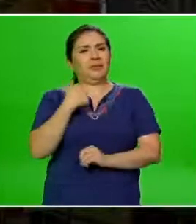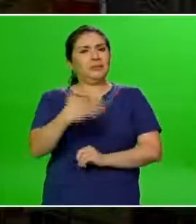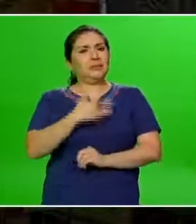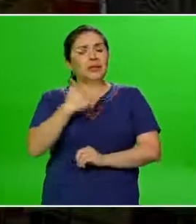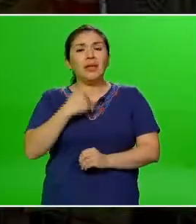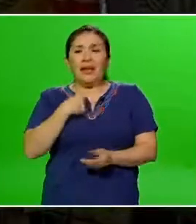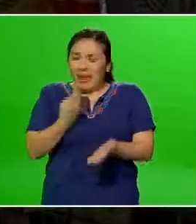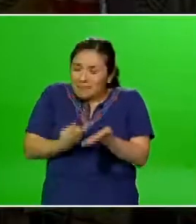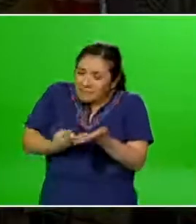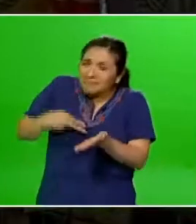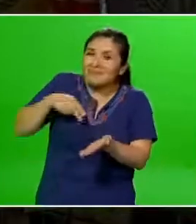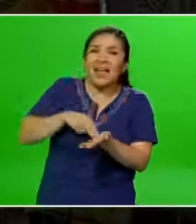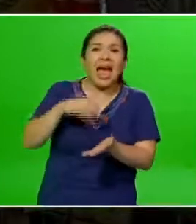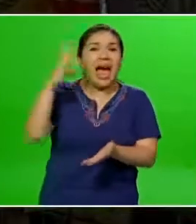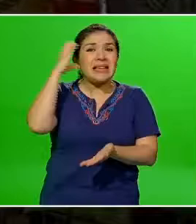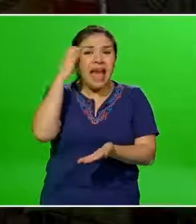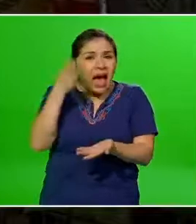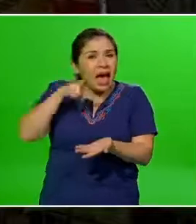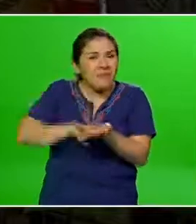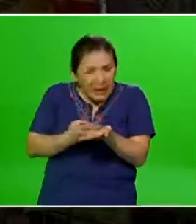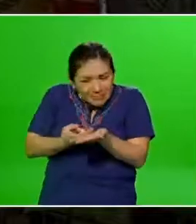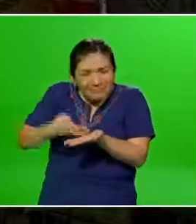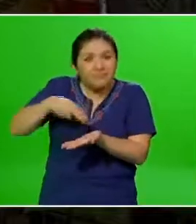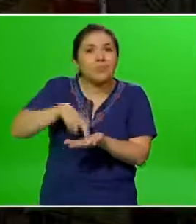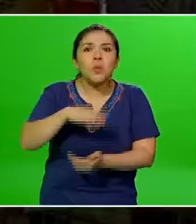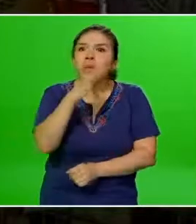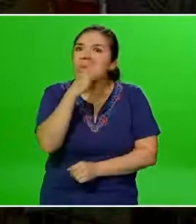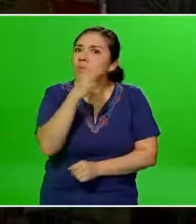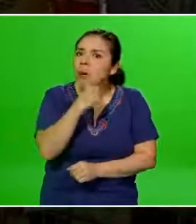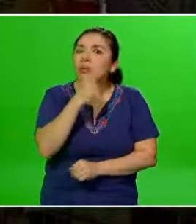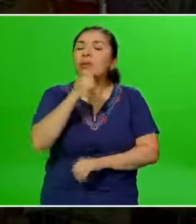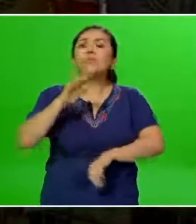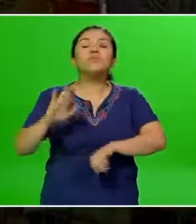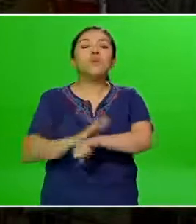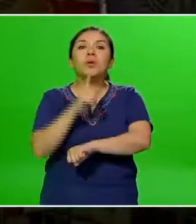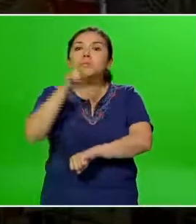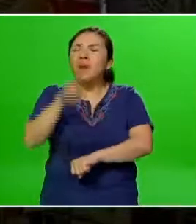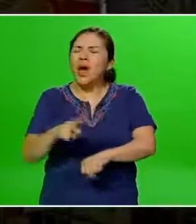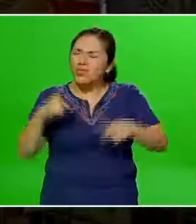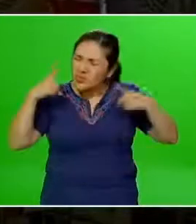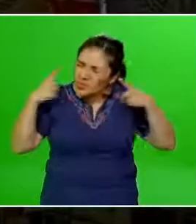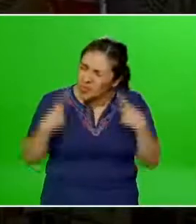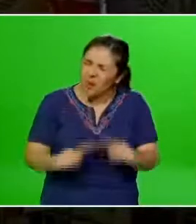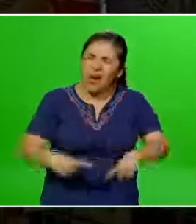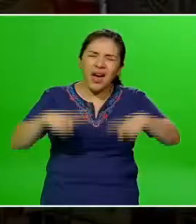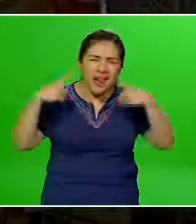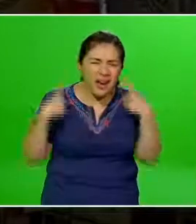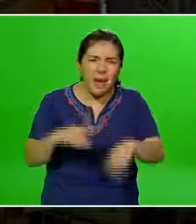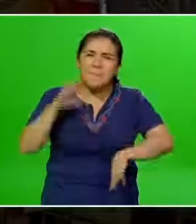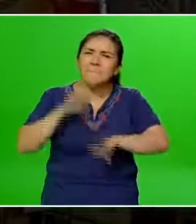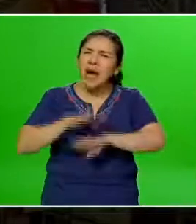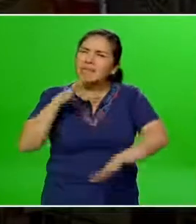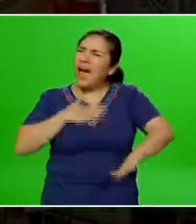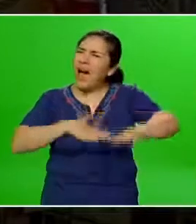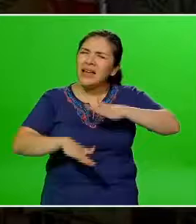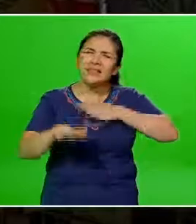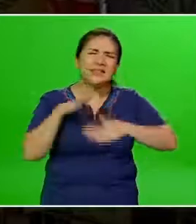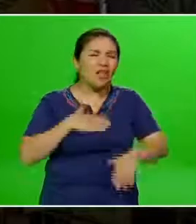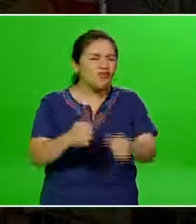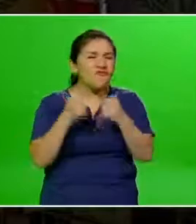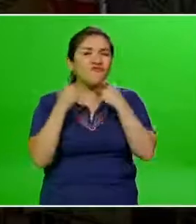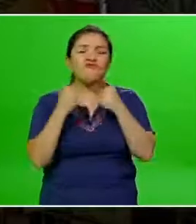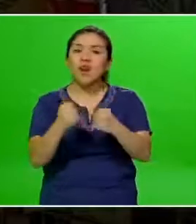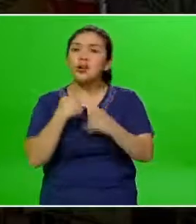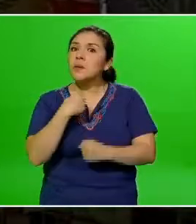podía levantarme de mi cama, porque el dolor que sentía, aquella fatiga tan grande, pues